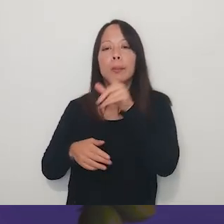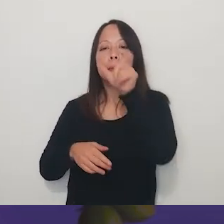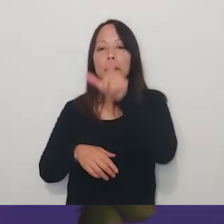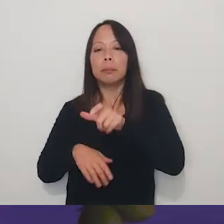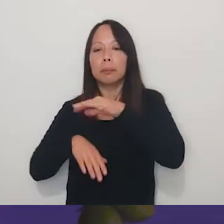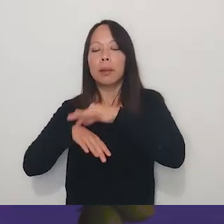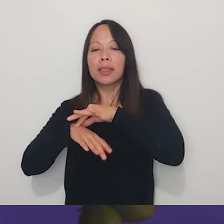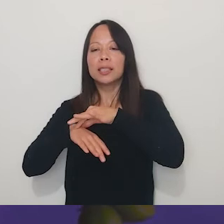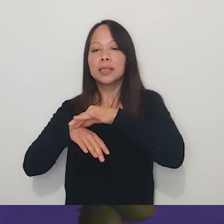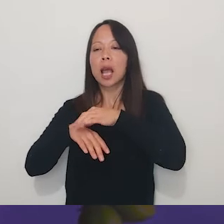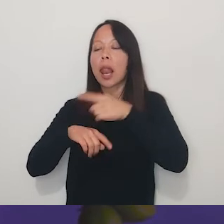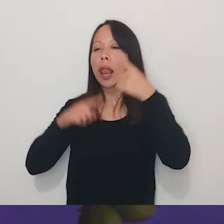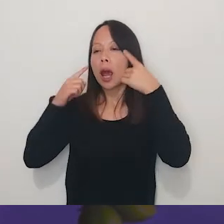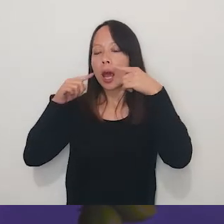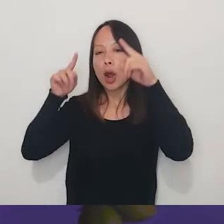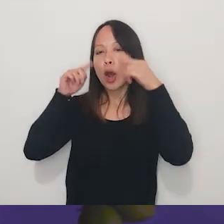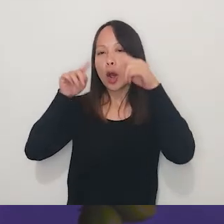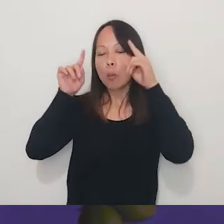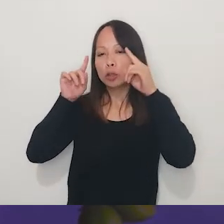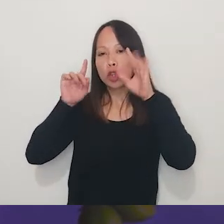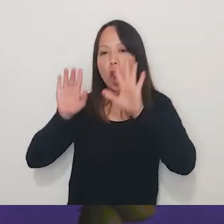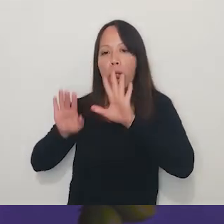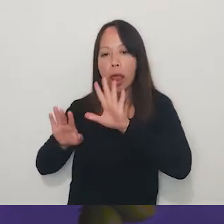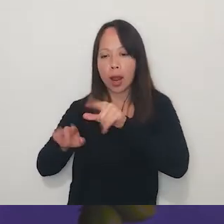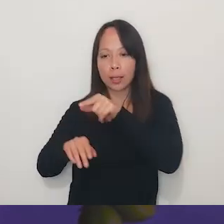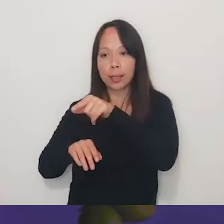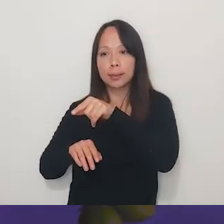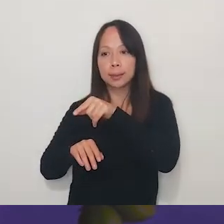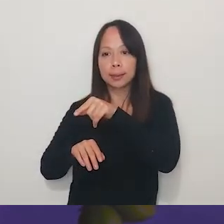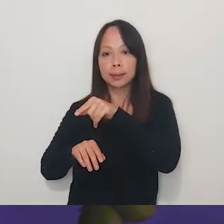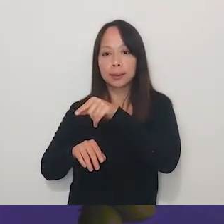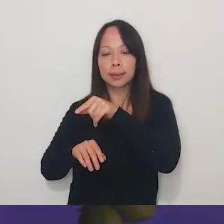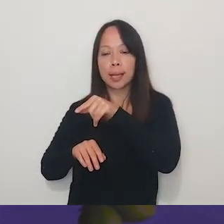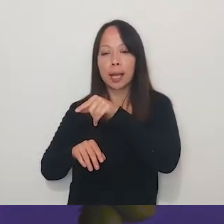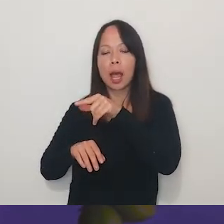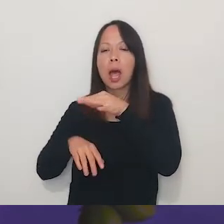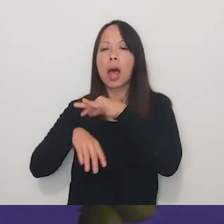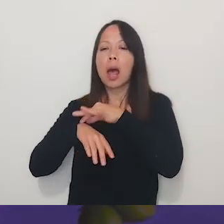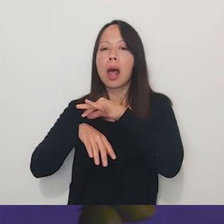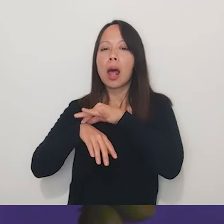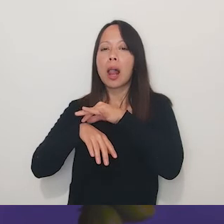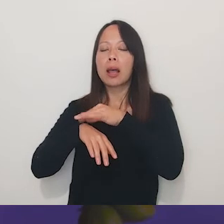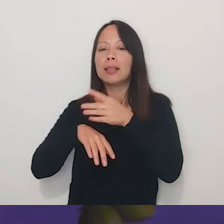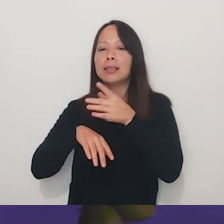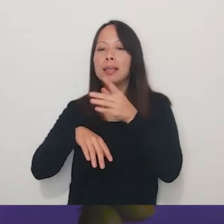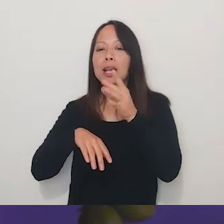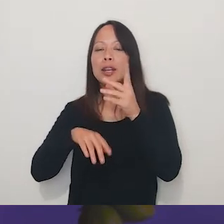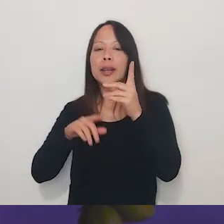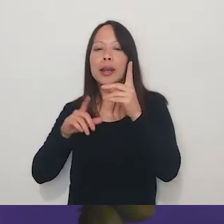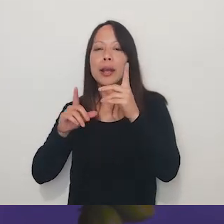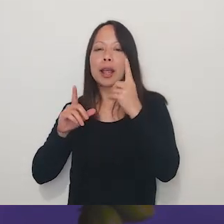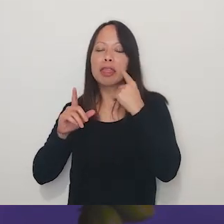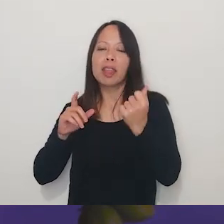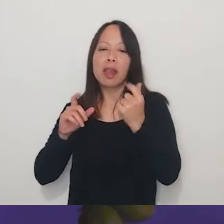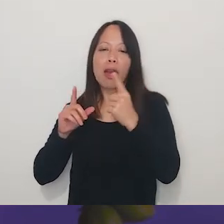hipotonía, también, bien las fechas, ¿no? Son fechas cuando todavía esto era más difícil de hacerse, por eso a veces uno también confiaba en